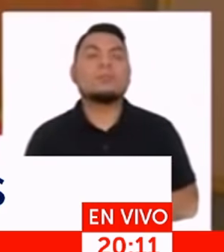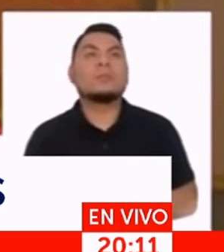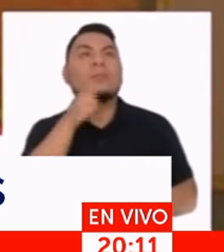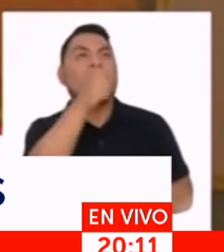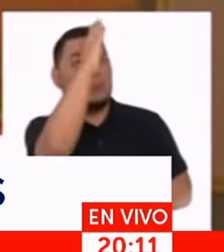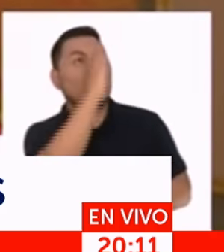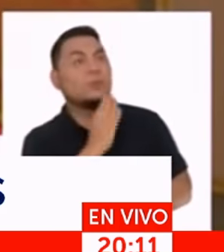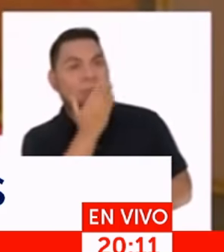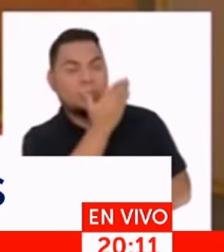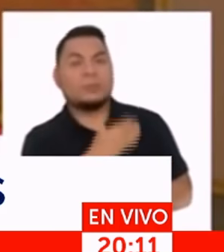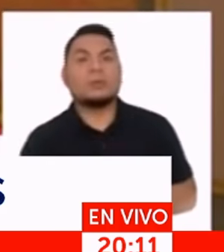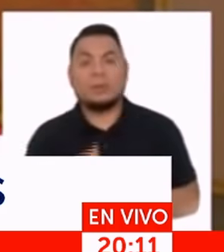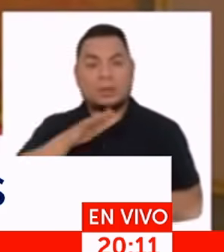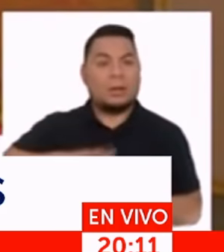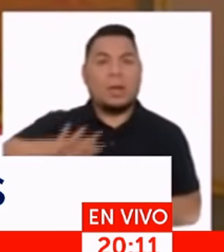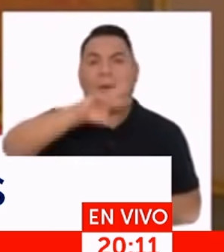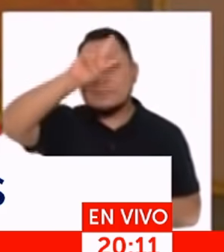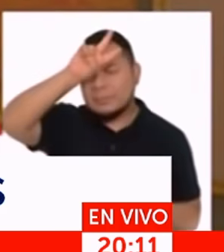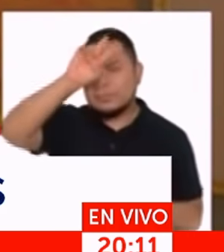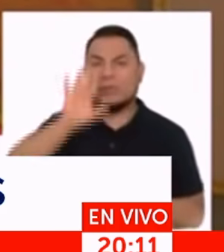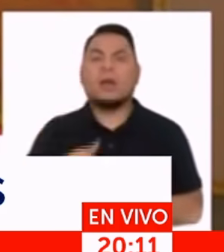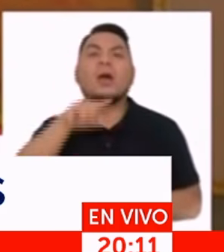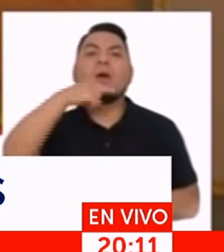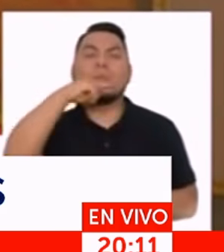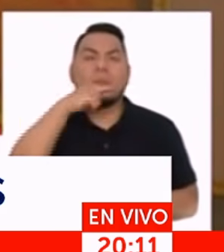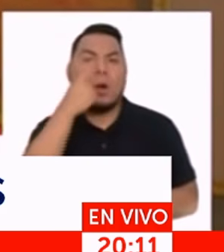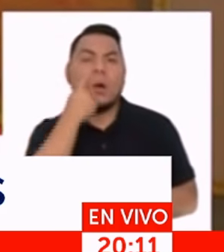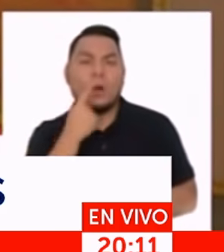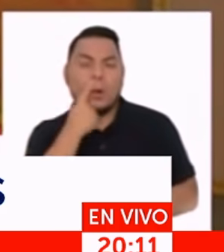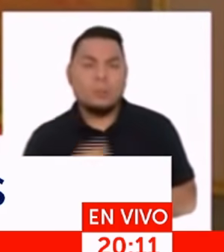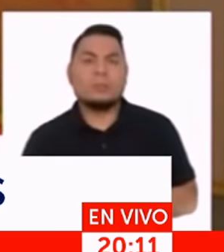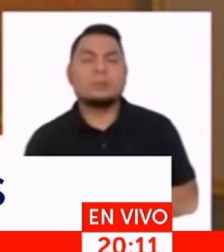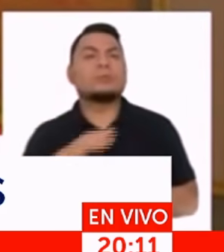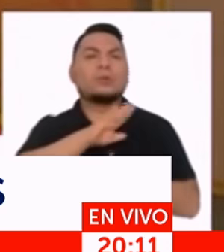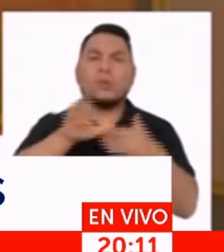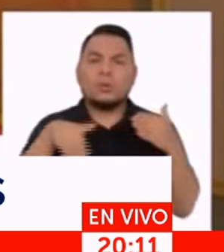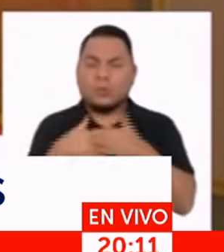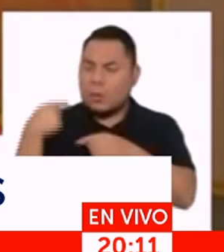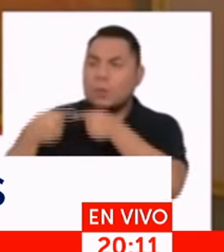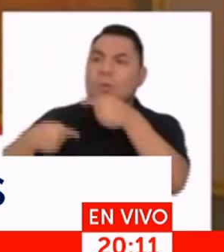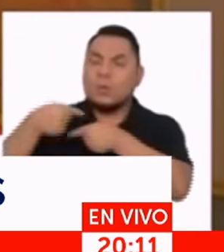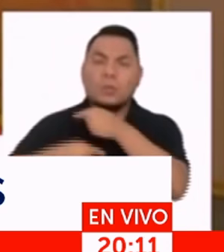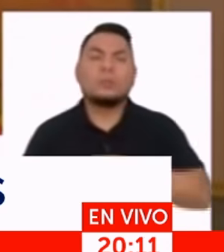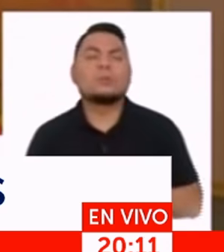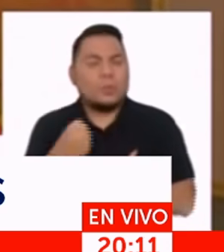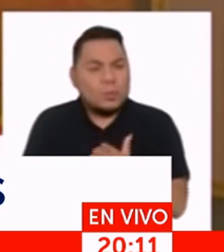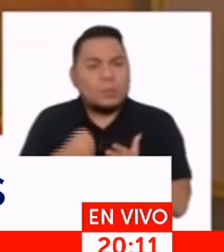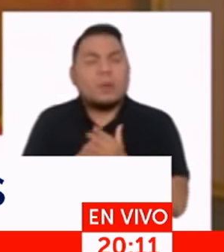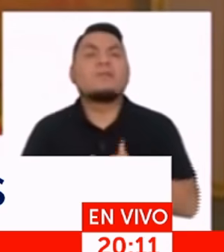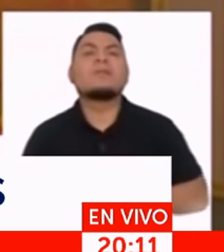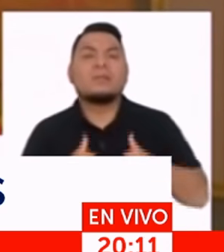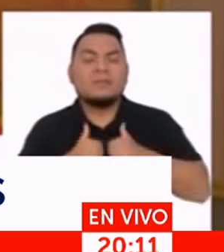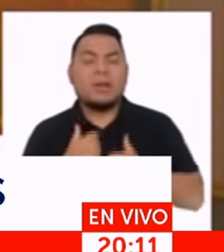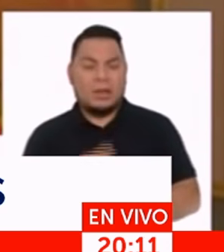Por Dios, por este país de mujeres y hombres que todos los días luchan por